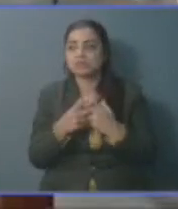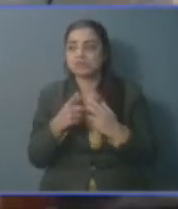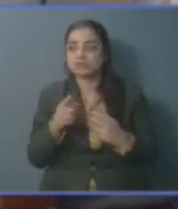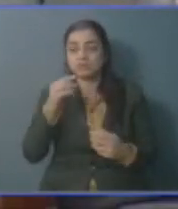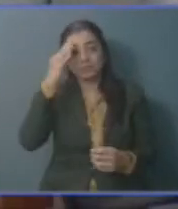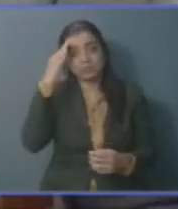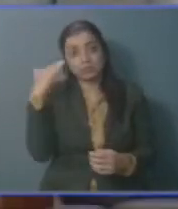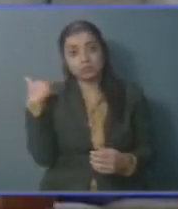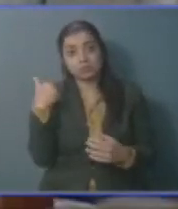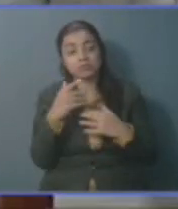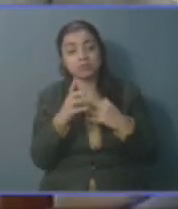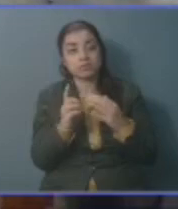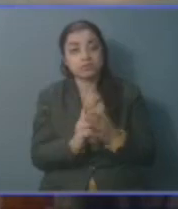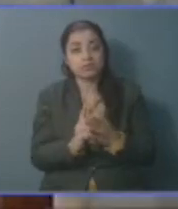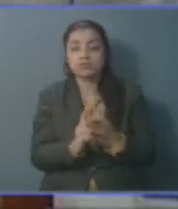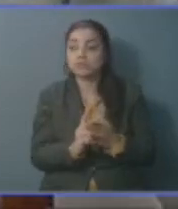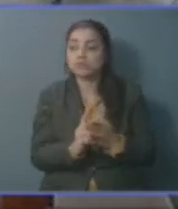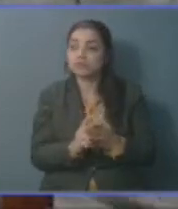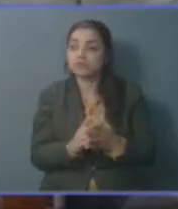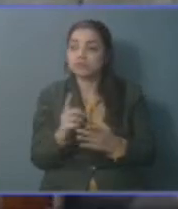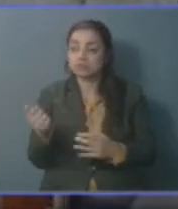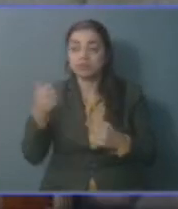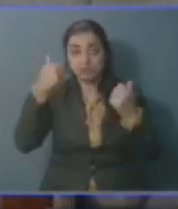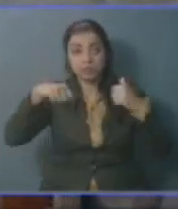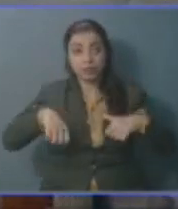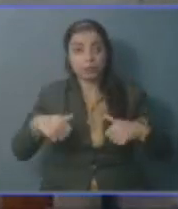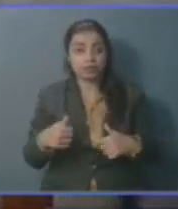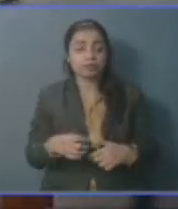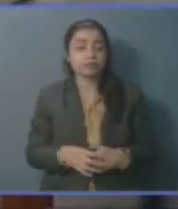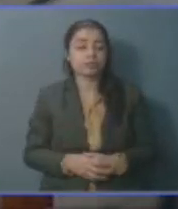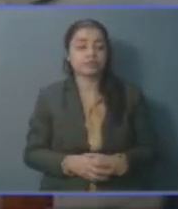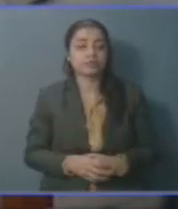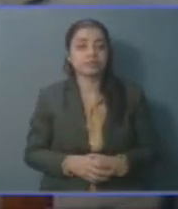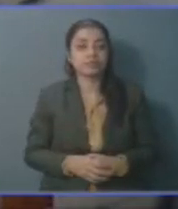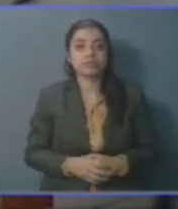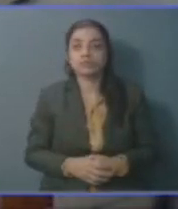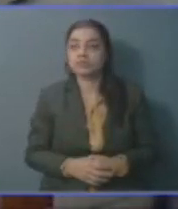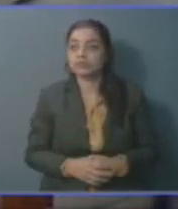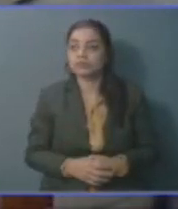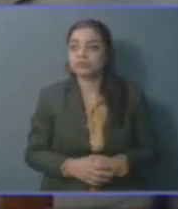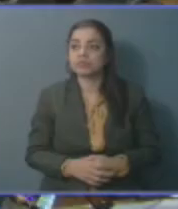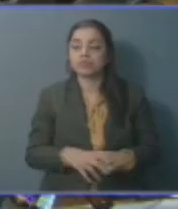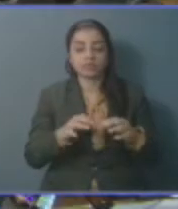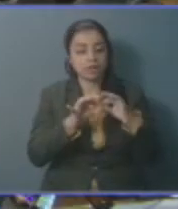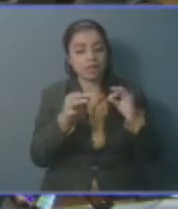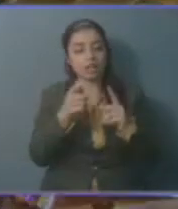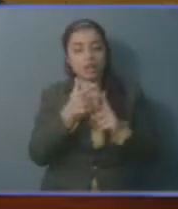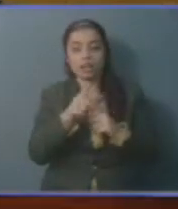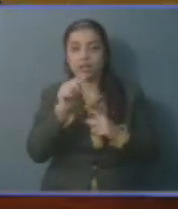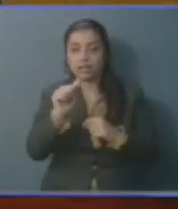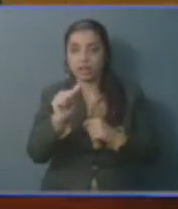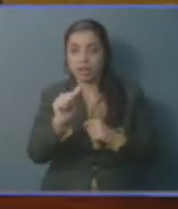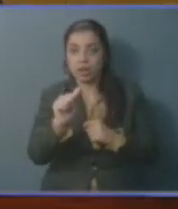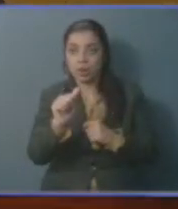y creadora de esta, junto con David, están de acuerdo, así que entonces diría lo siguiente, literal A,